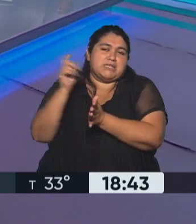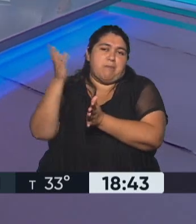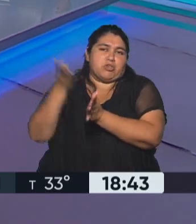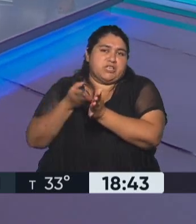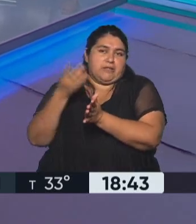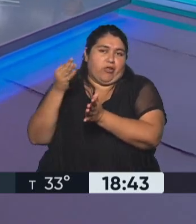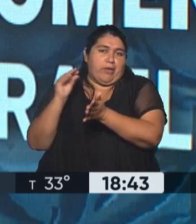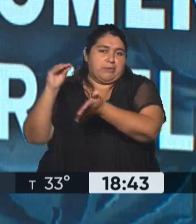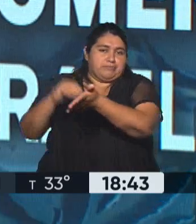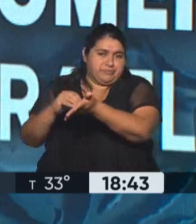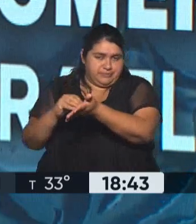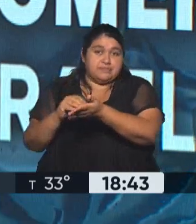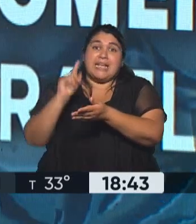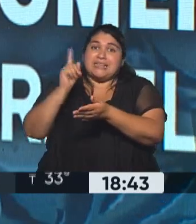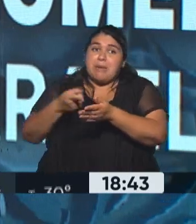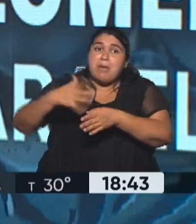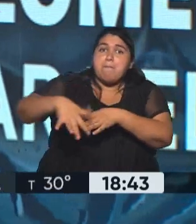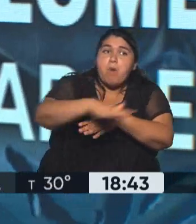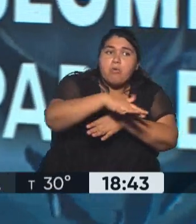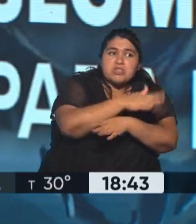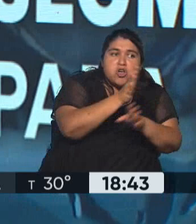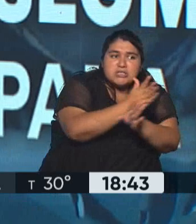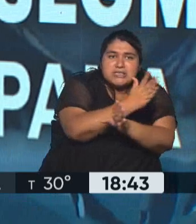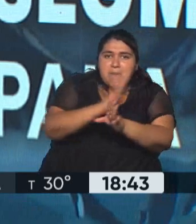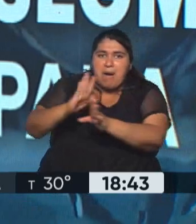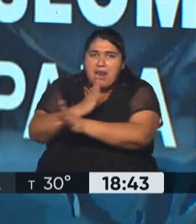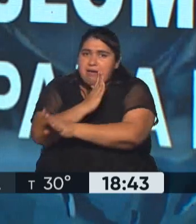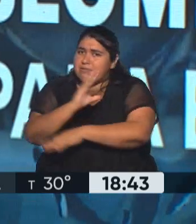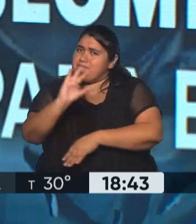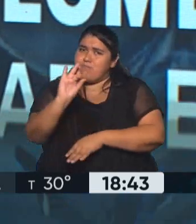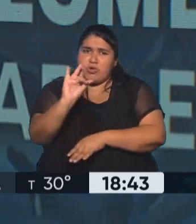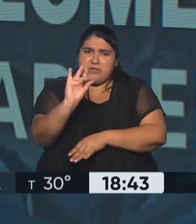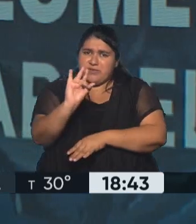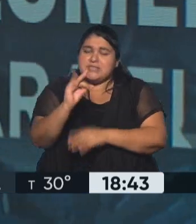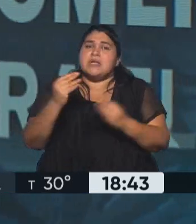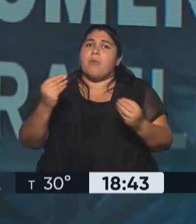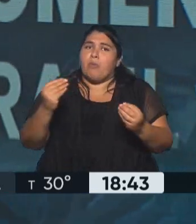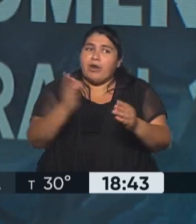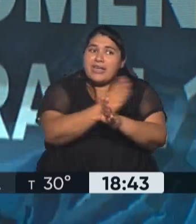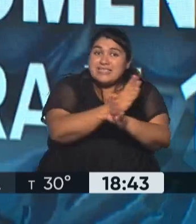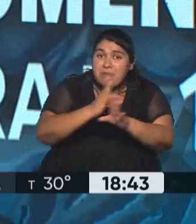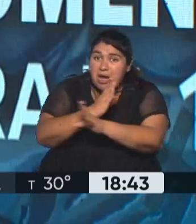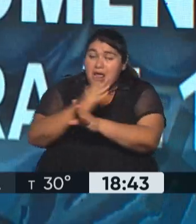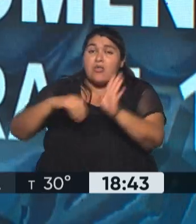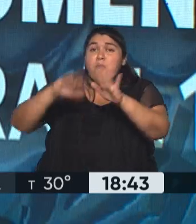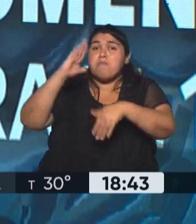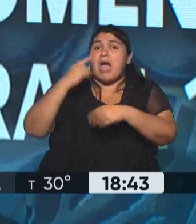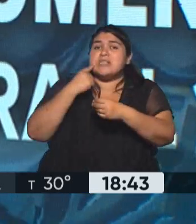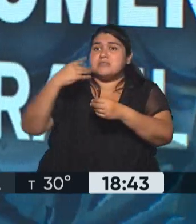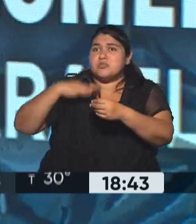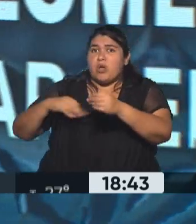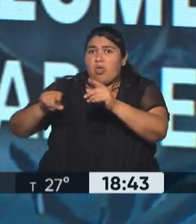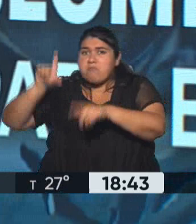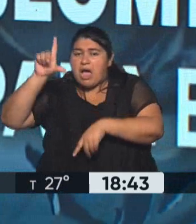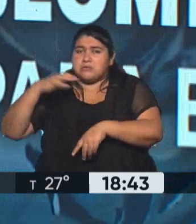y es una segmentación muy difícil también, ¿sí?, porque por más que representen un universo de mayores ingresos, que tenga mayores